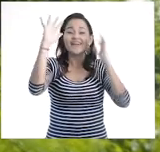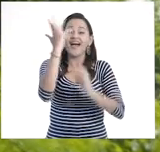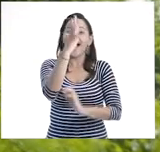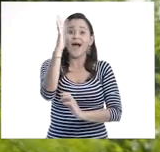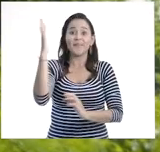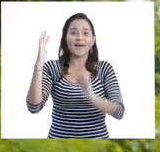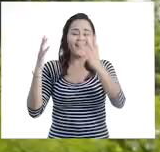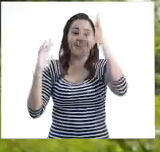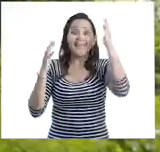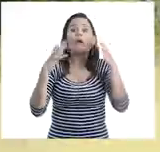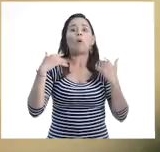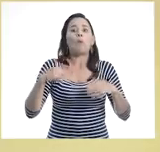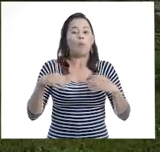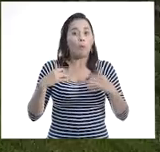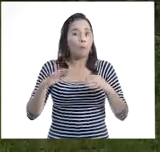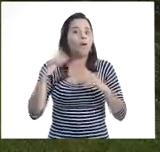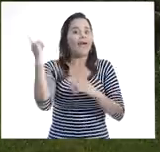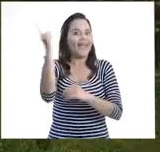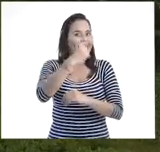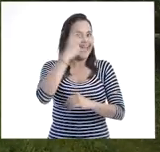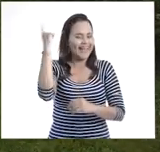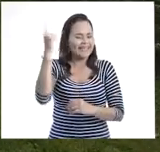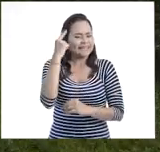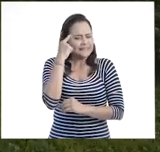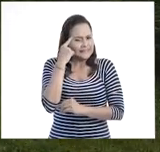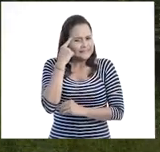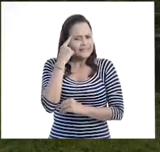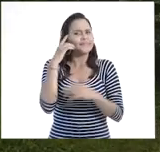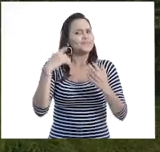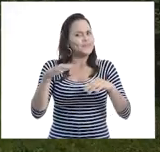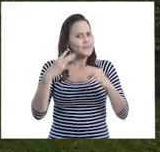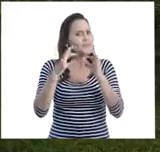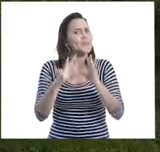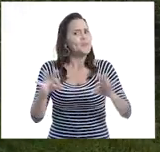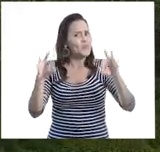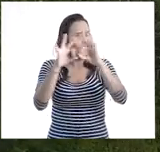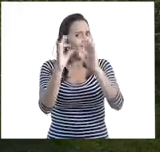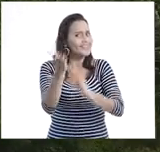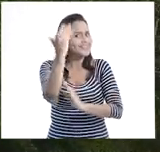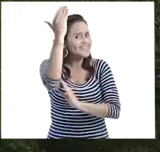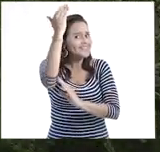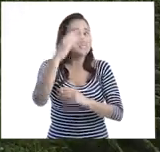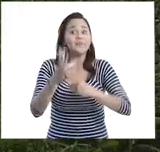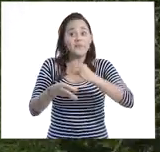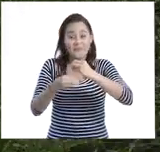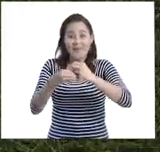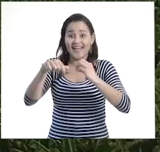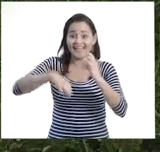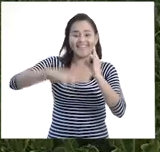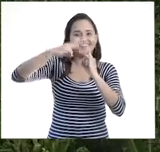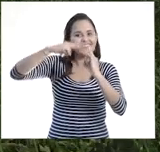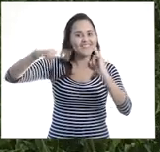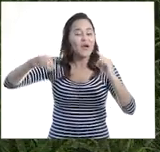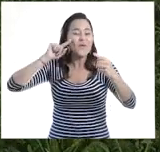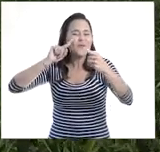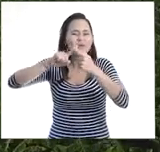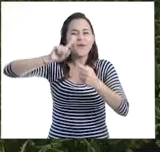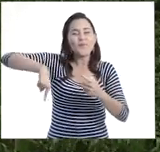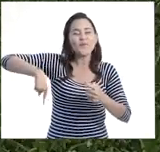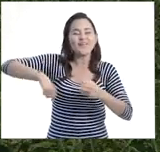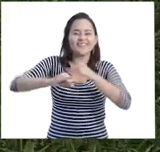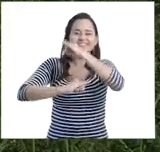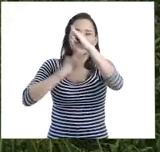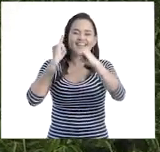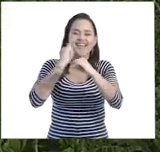vida para la literatura del mundo ha impulsado a la Universidad del Magdalena a crear la Escuela Internacional de Realismo